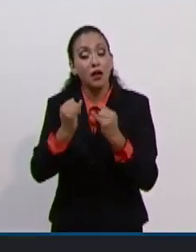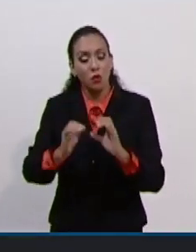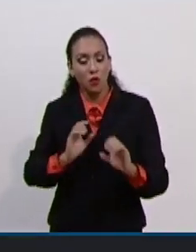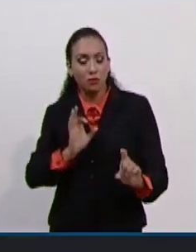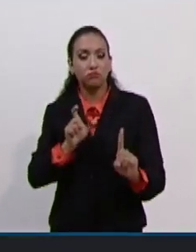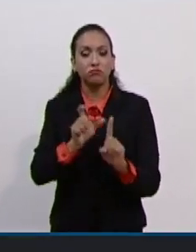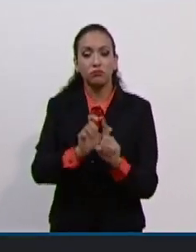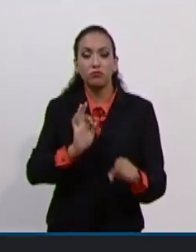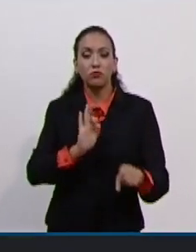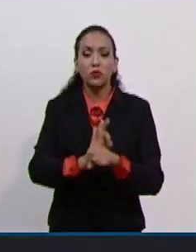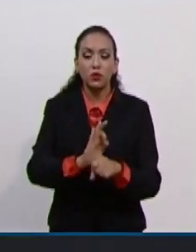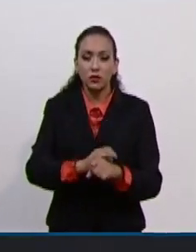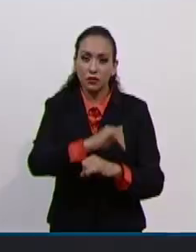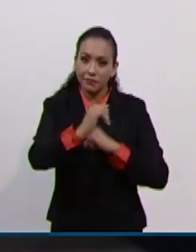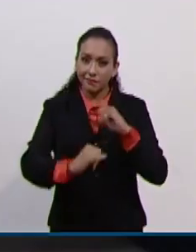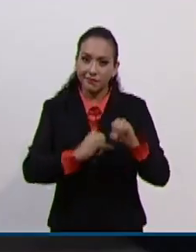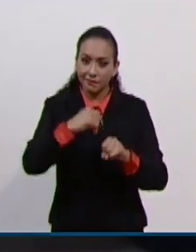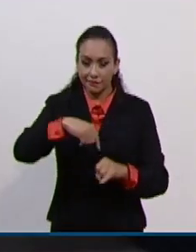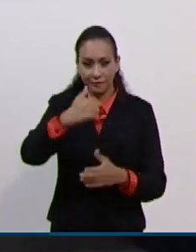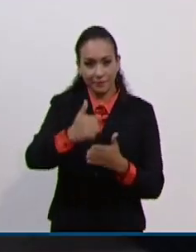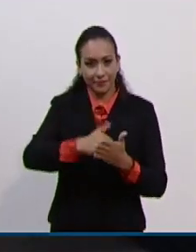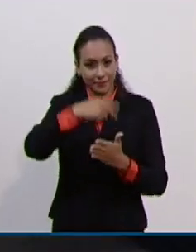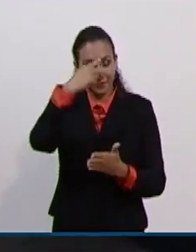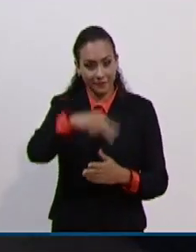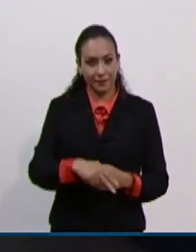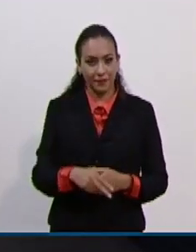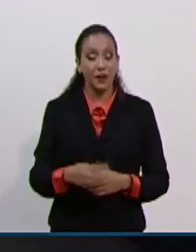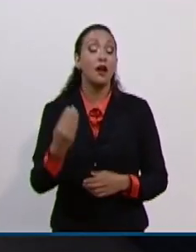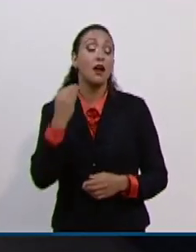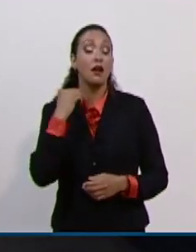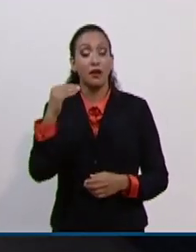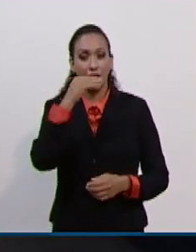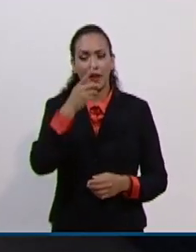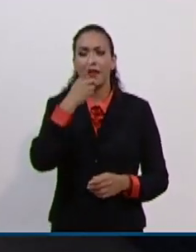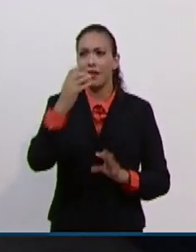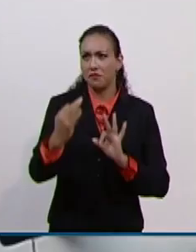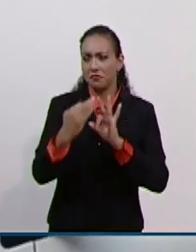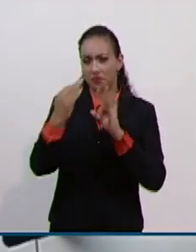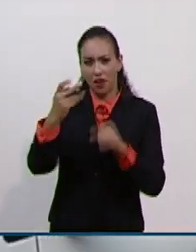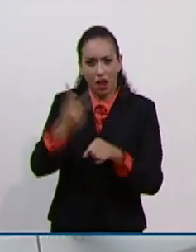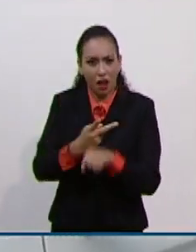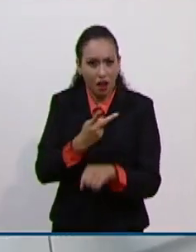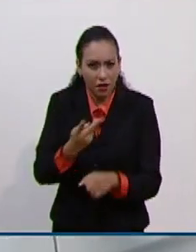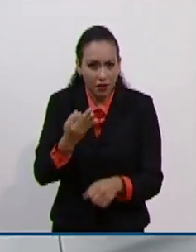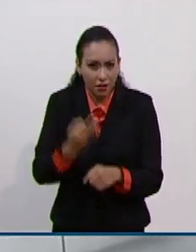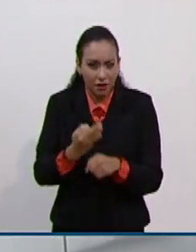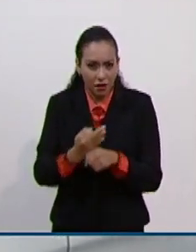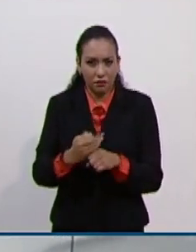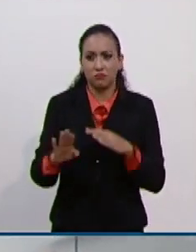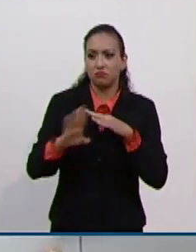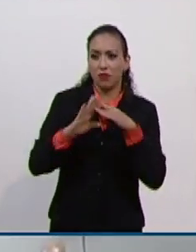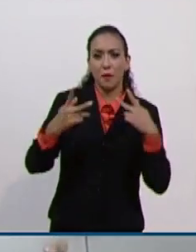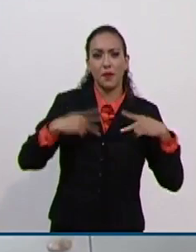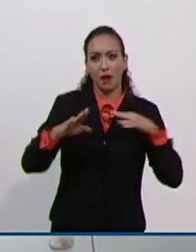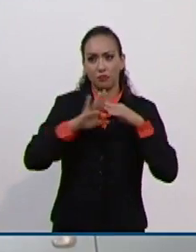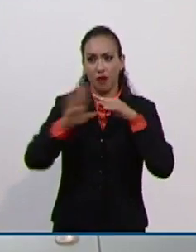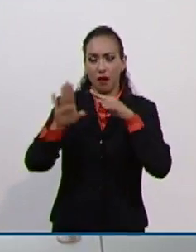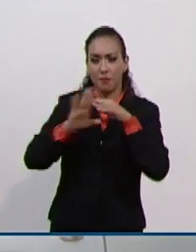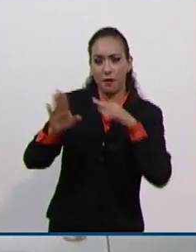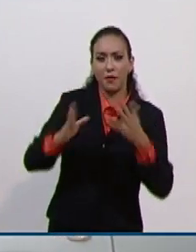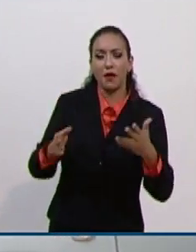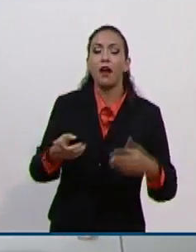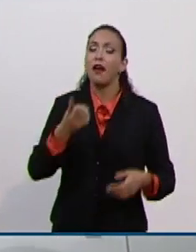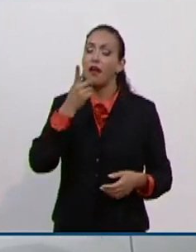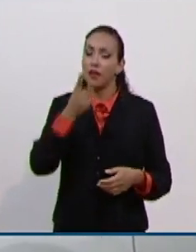internacional en la Ciudad de México. La Defensoría Pública Federal, ante el fenómeno que criminaliza la migración en la Ciudad de México,